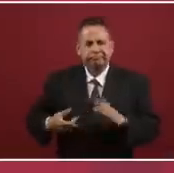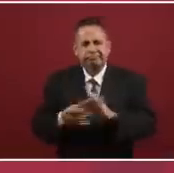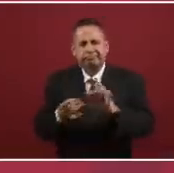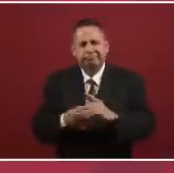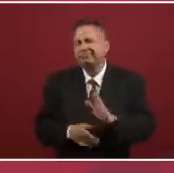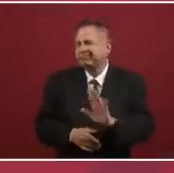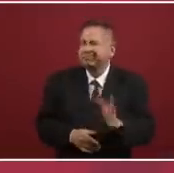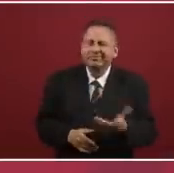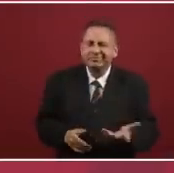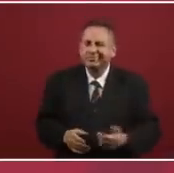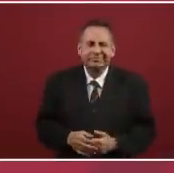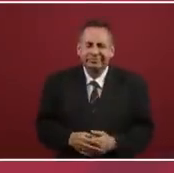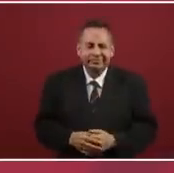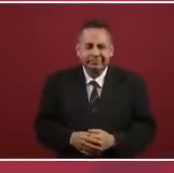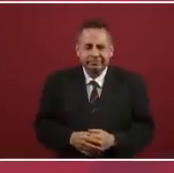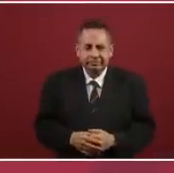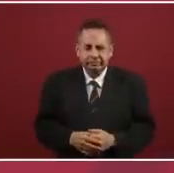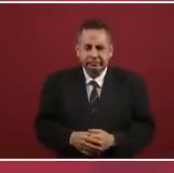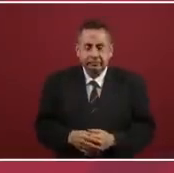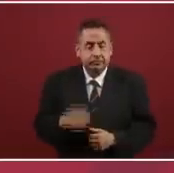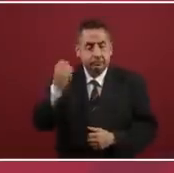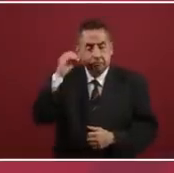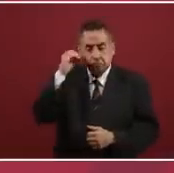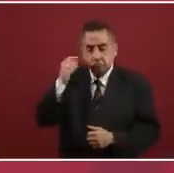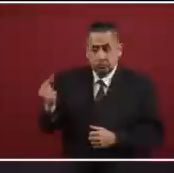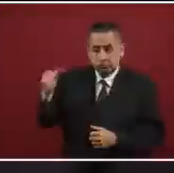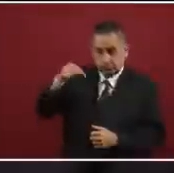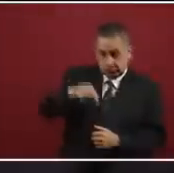que, regresando de Oaxaca,